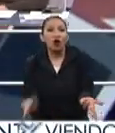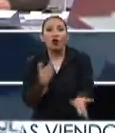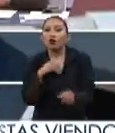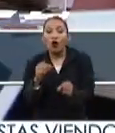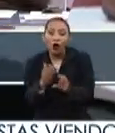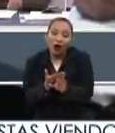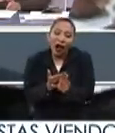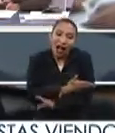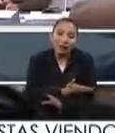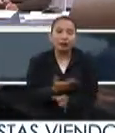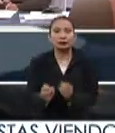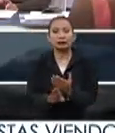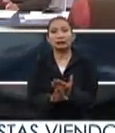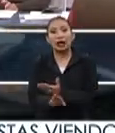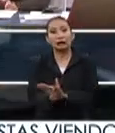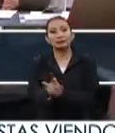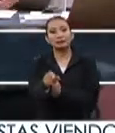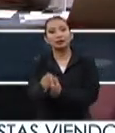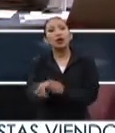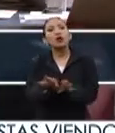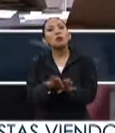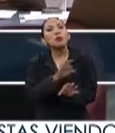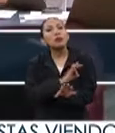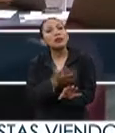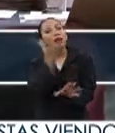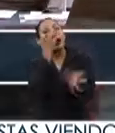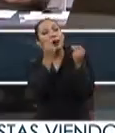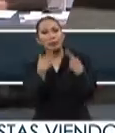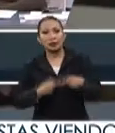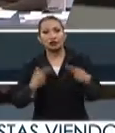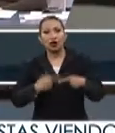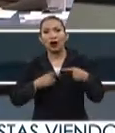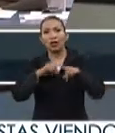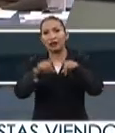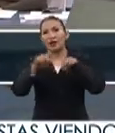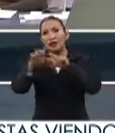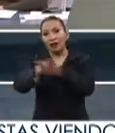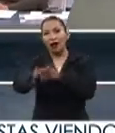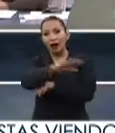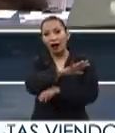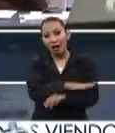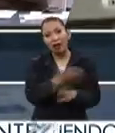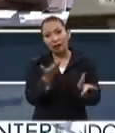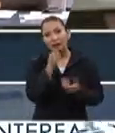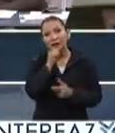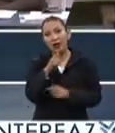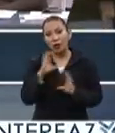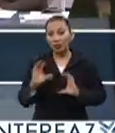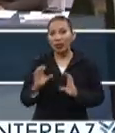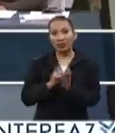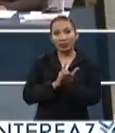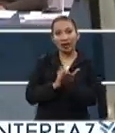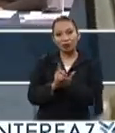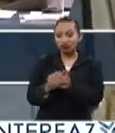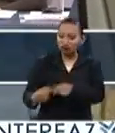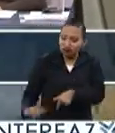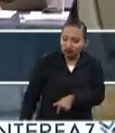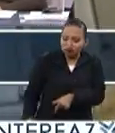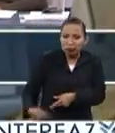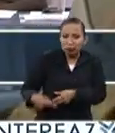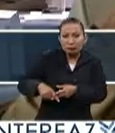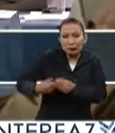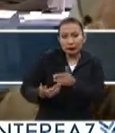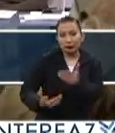algo, pero vale la pena también hacer énfasis en cómo pueden capacitarse las personas en diferentes ámbitos y así pues cuidar los derechos desde el